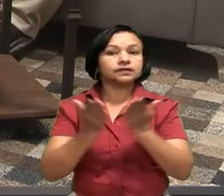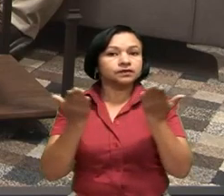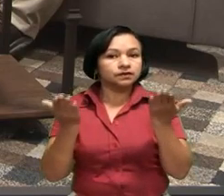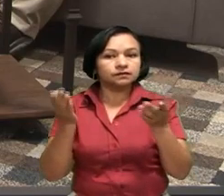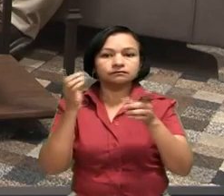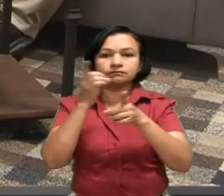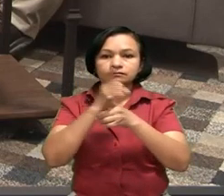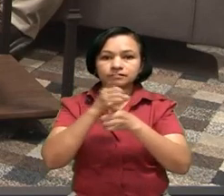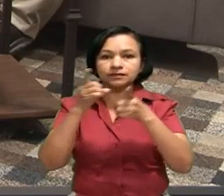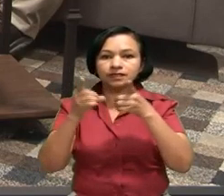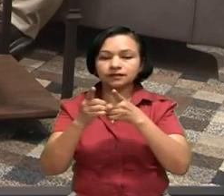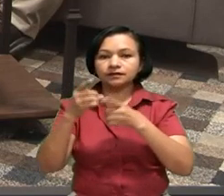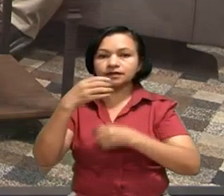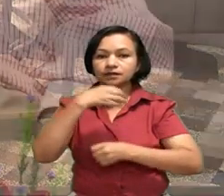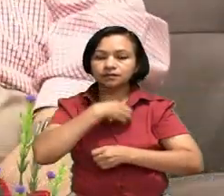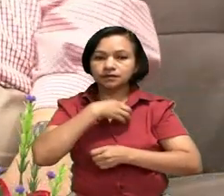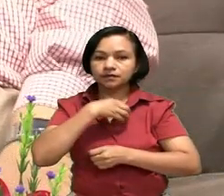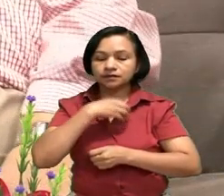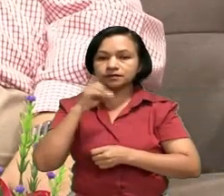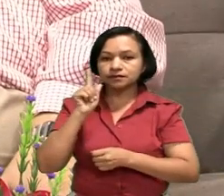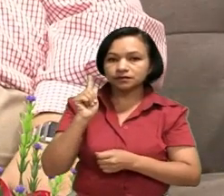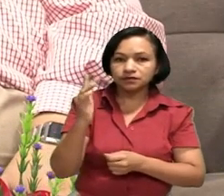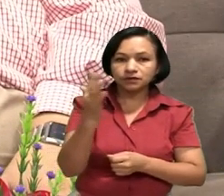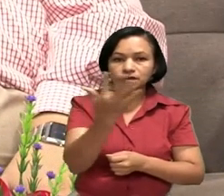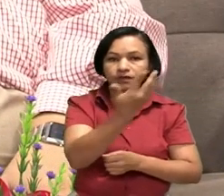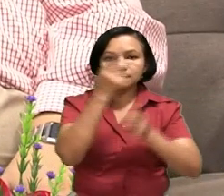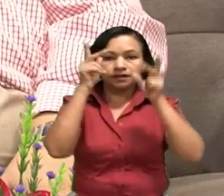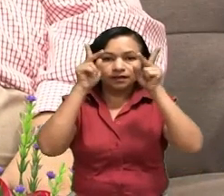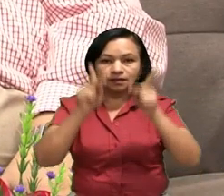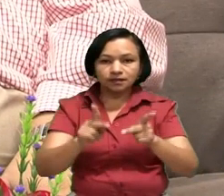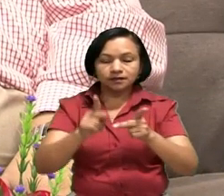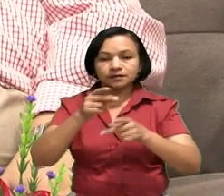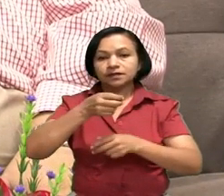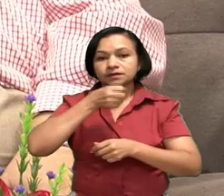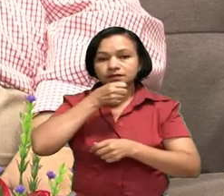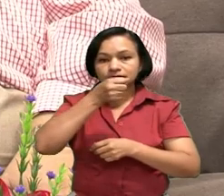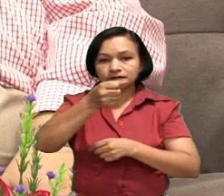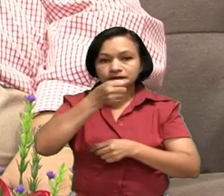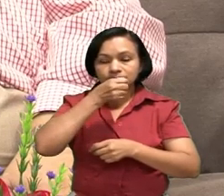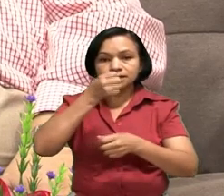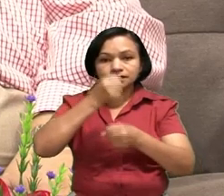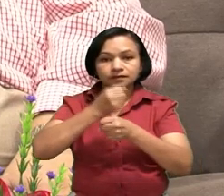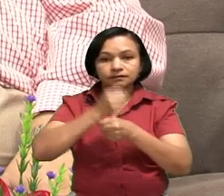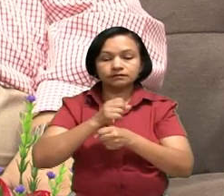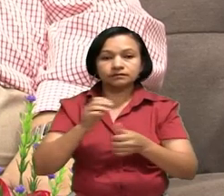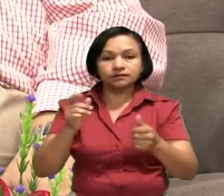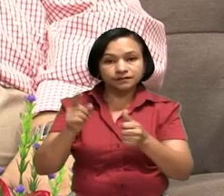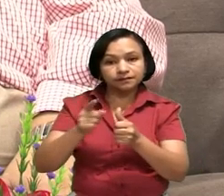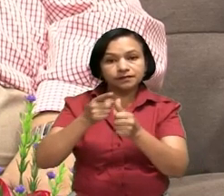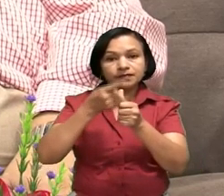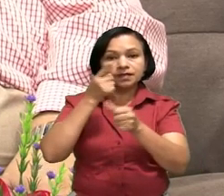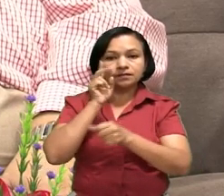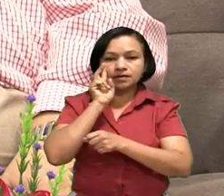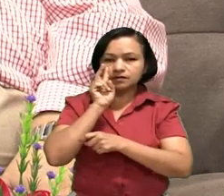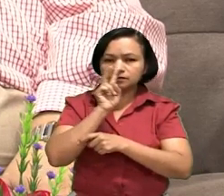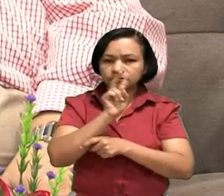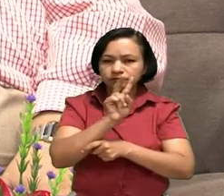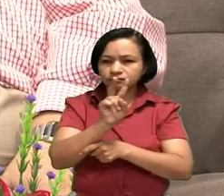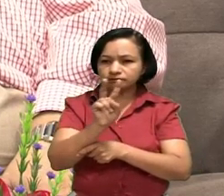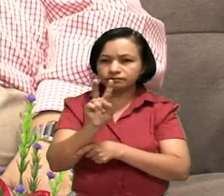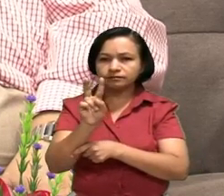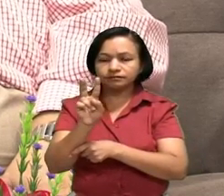obligarnos los periodistas nicaragüenses particularmente a observarlas los elementos